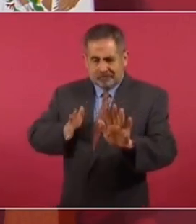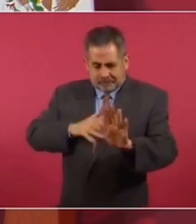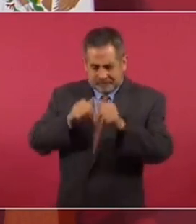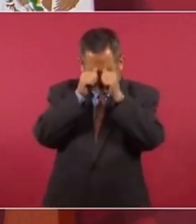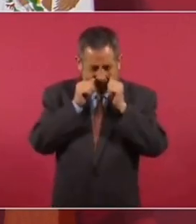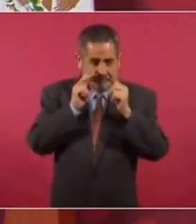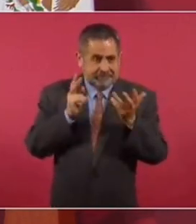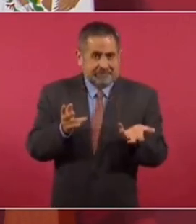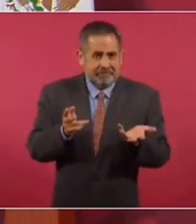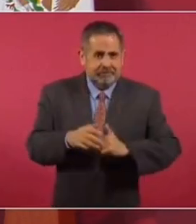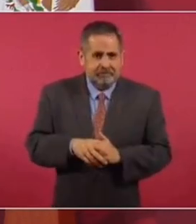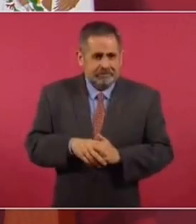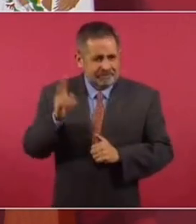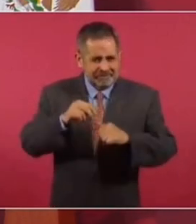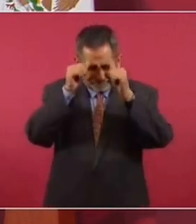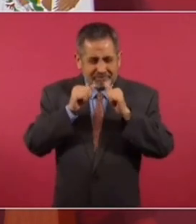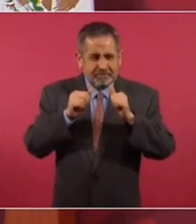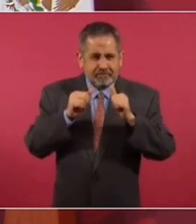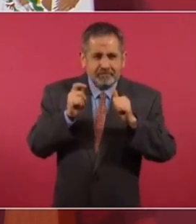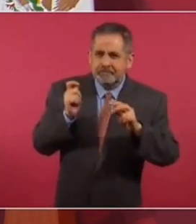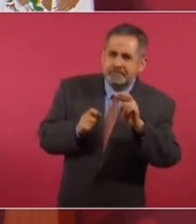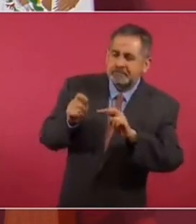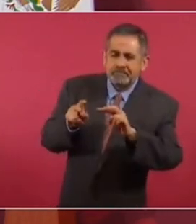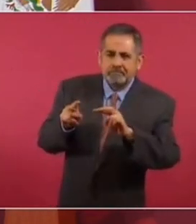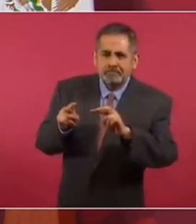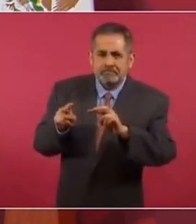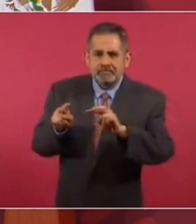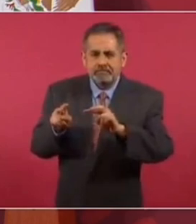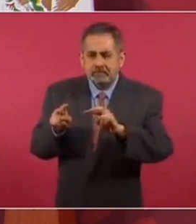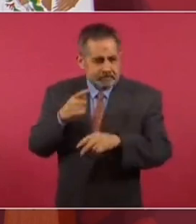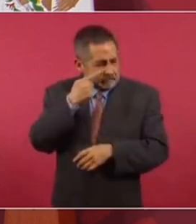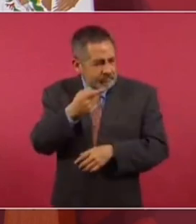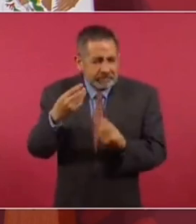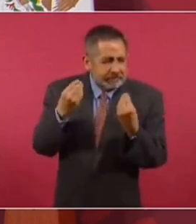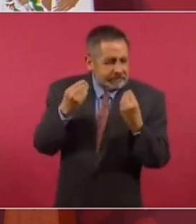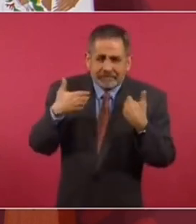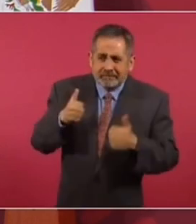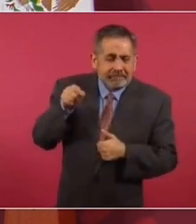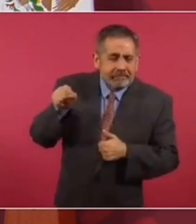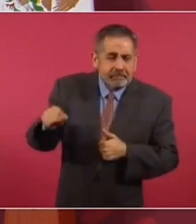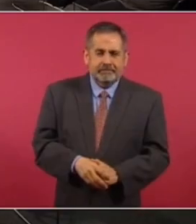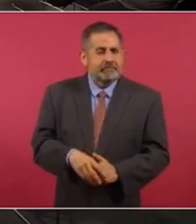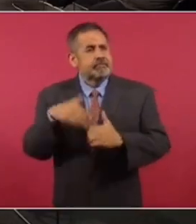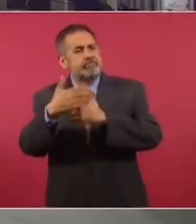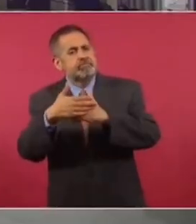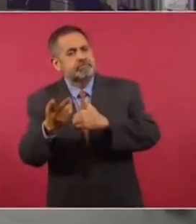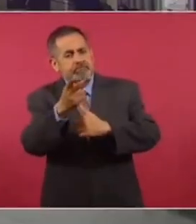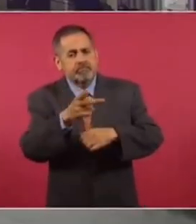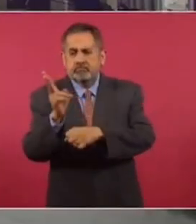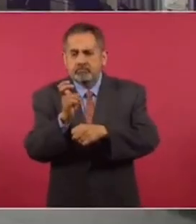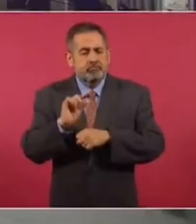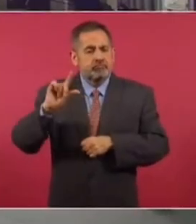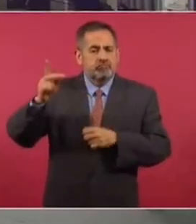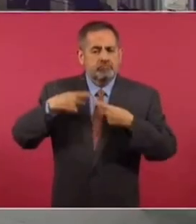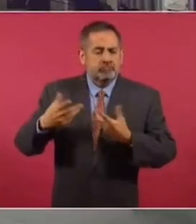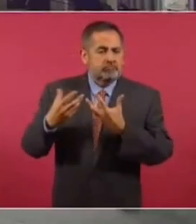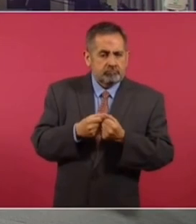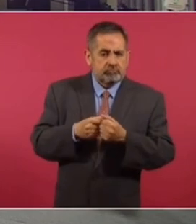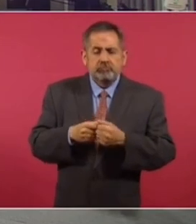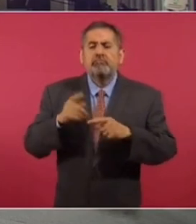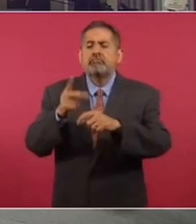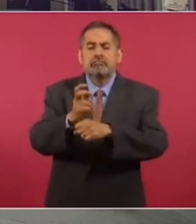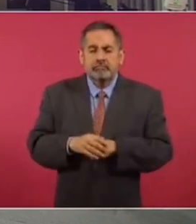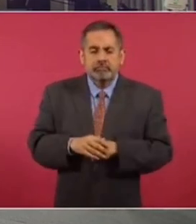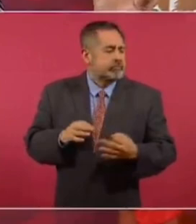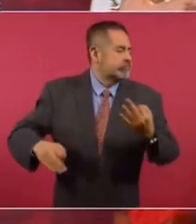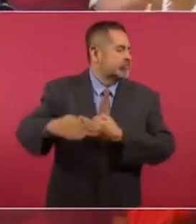ciegos. Ciegos, ¿te ven? Ciegos que, viendo, no ven. Especiales para su informe del 27 lo acompañará. Todo el